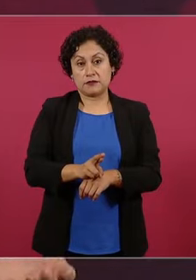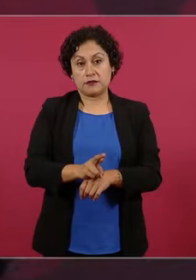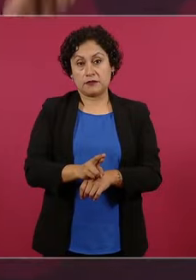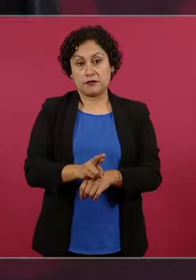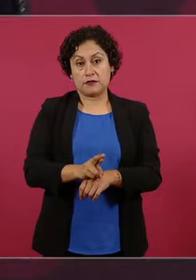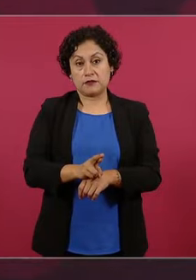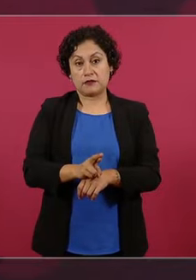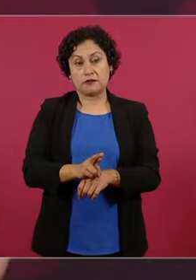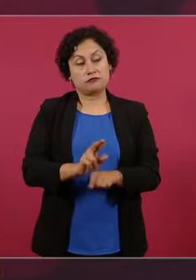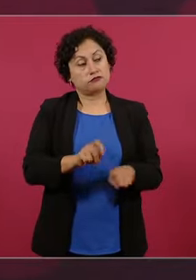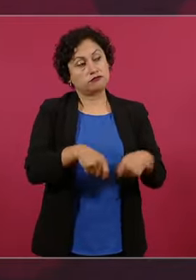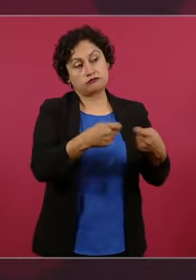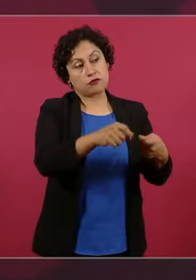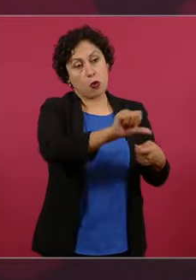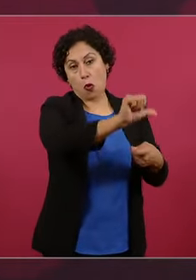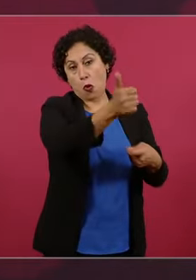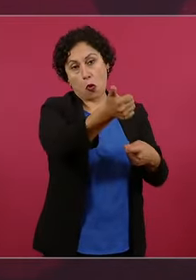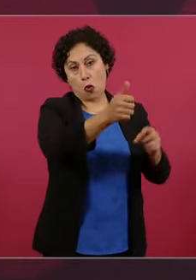tarea